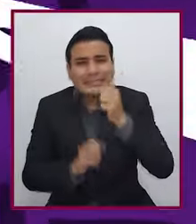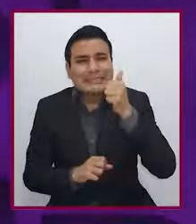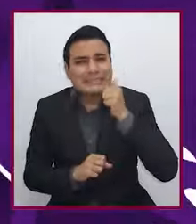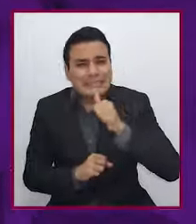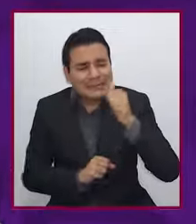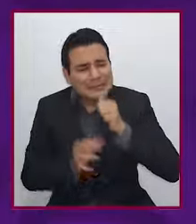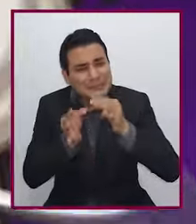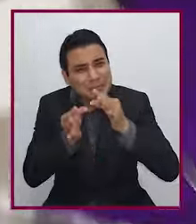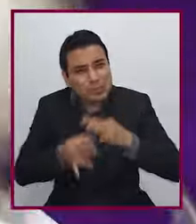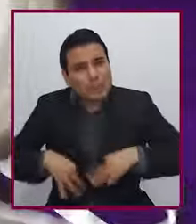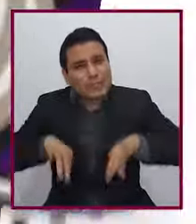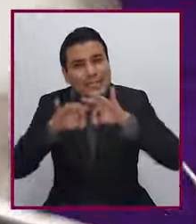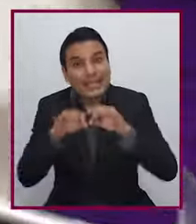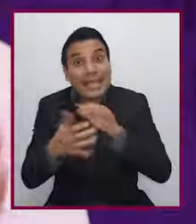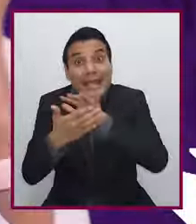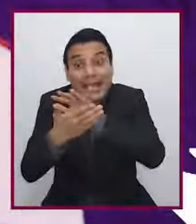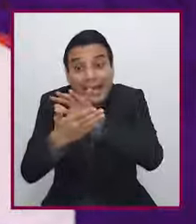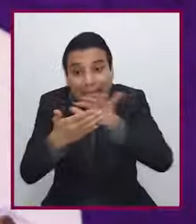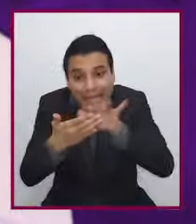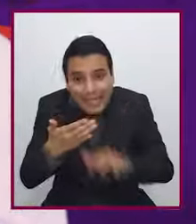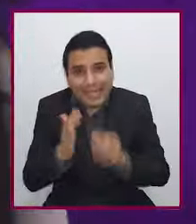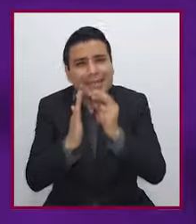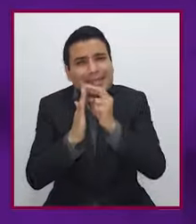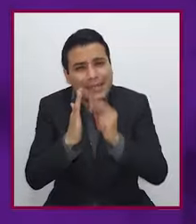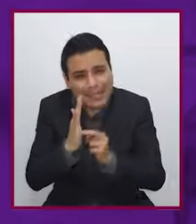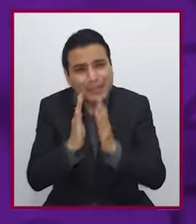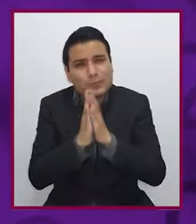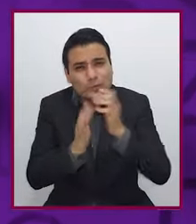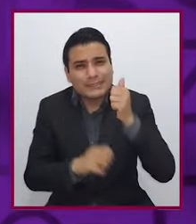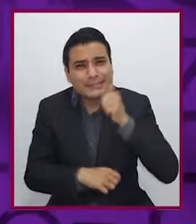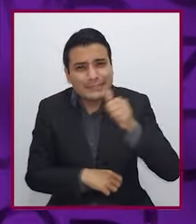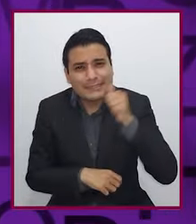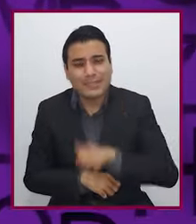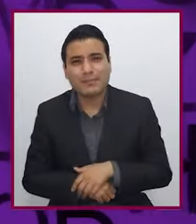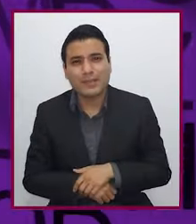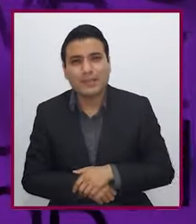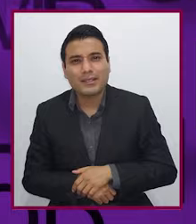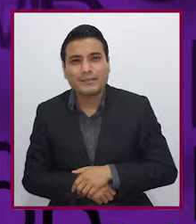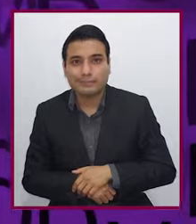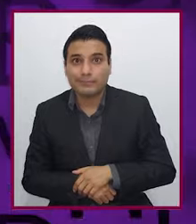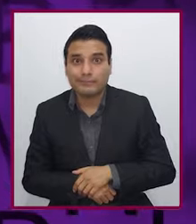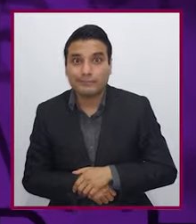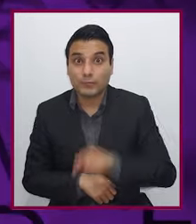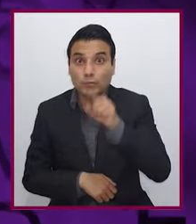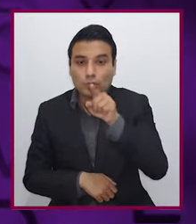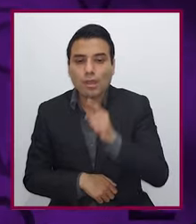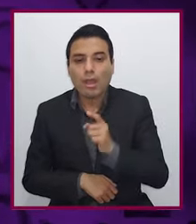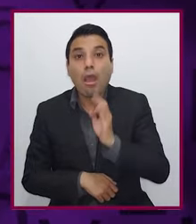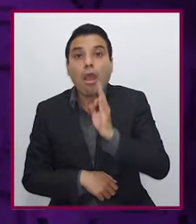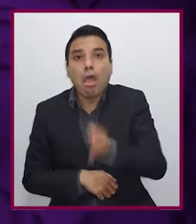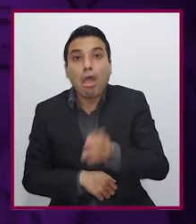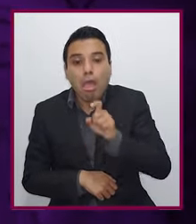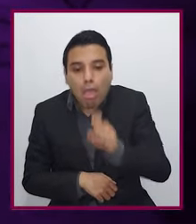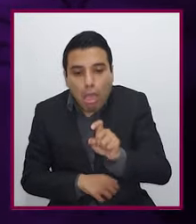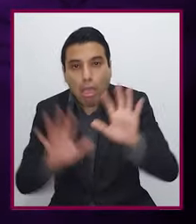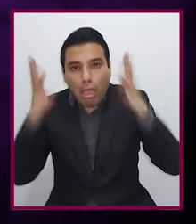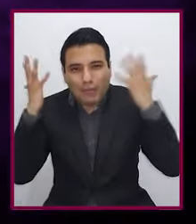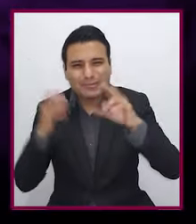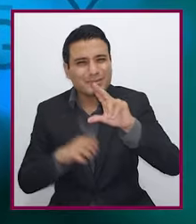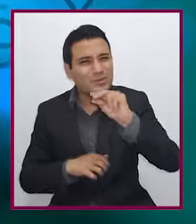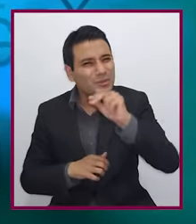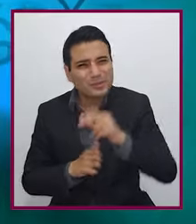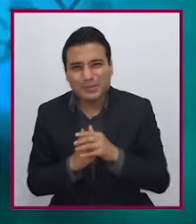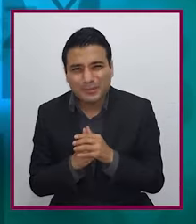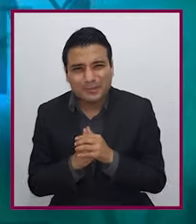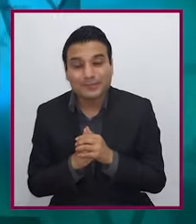mega, ultra, archi, reite, contra importante leer los avisos que nos aparecen al momento de hacernos un perfil en alguna red